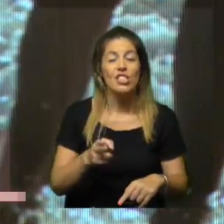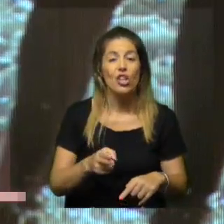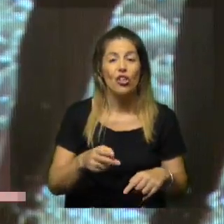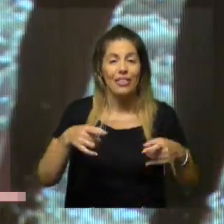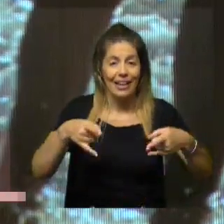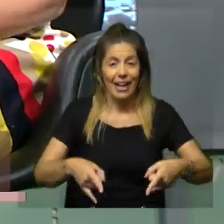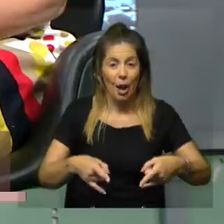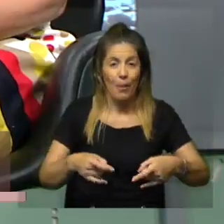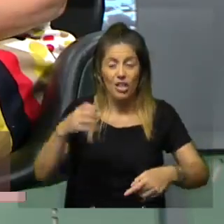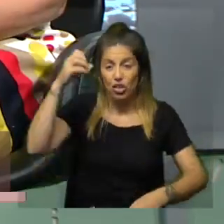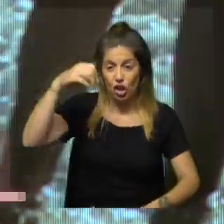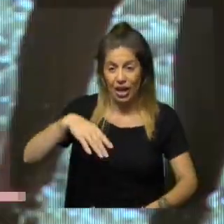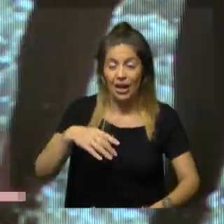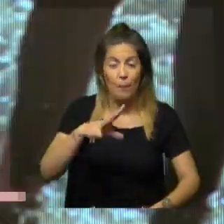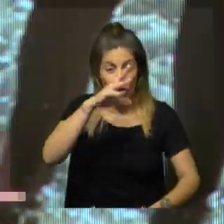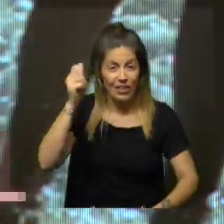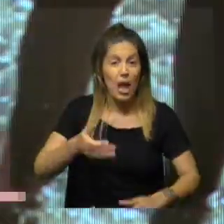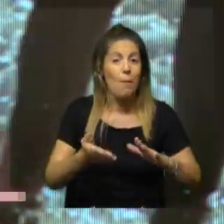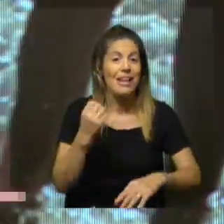más importante. Me olvidé el más importante.